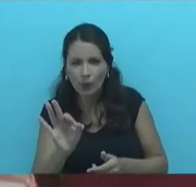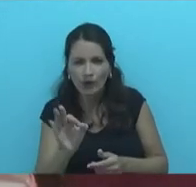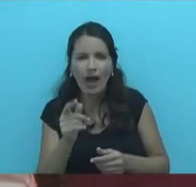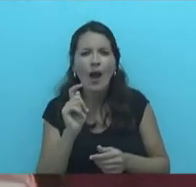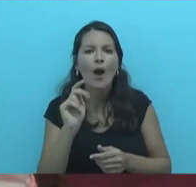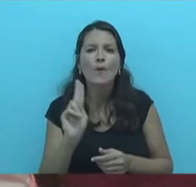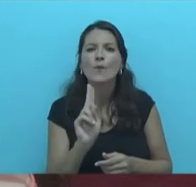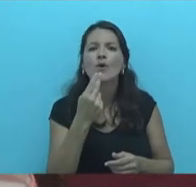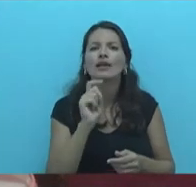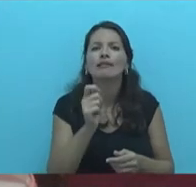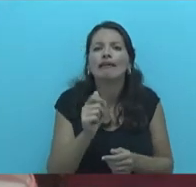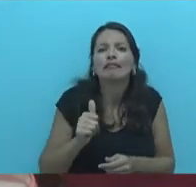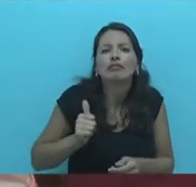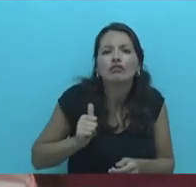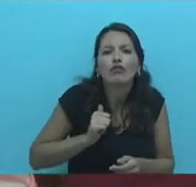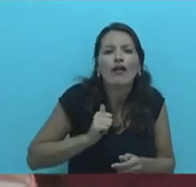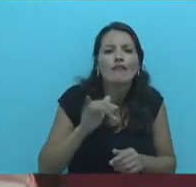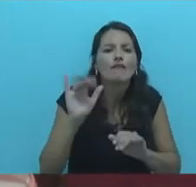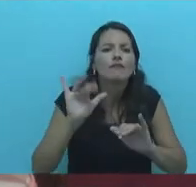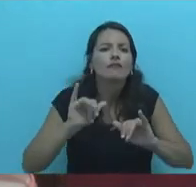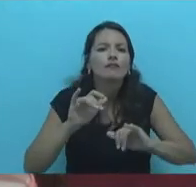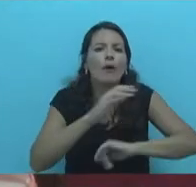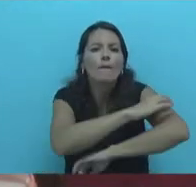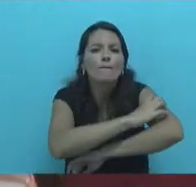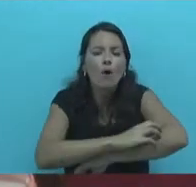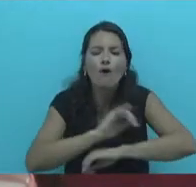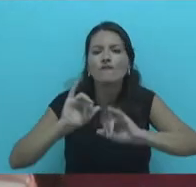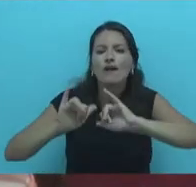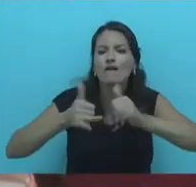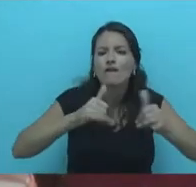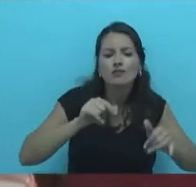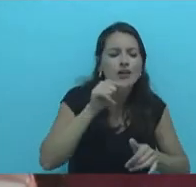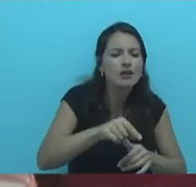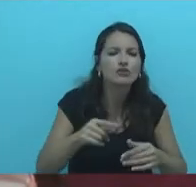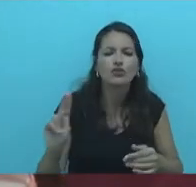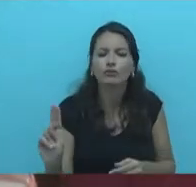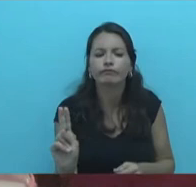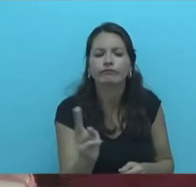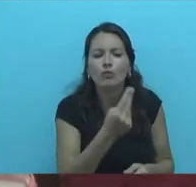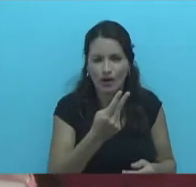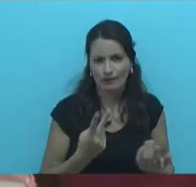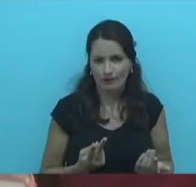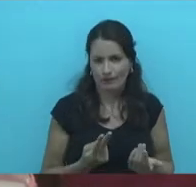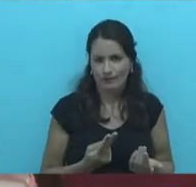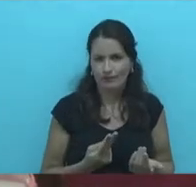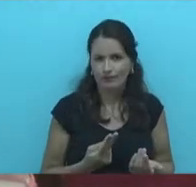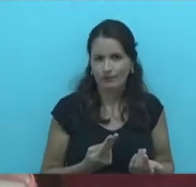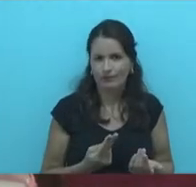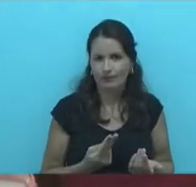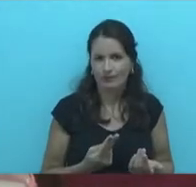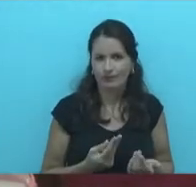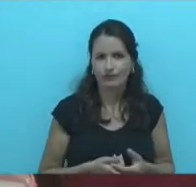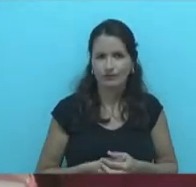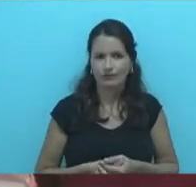soldados pertenecientes al pueblo que son masacrados en una guerra que, como el Chaco, cuando terminó,